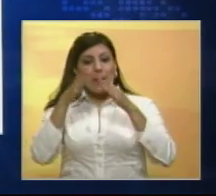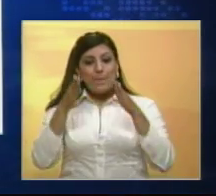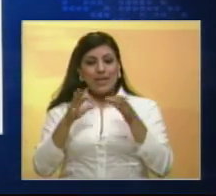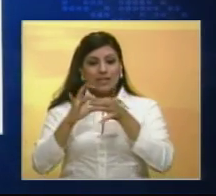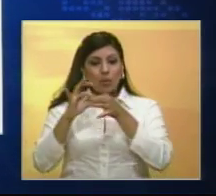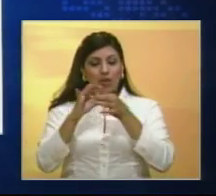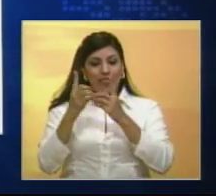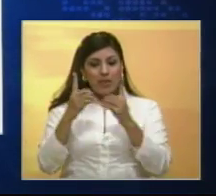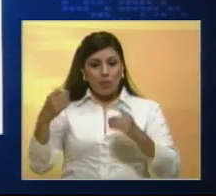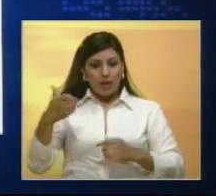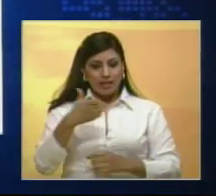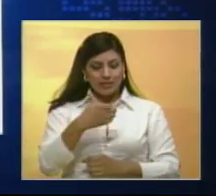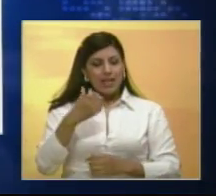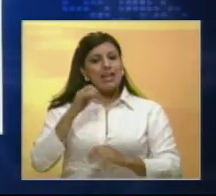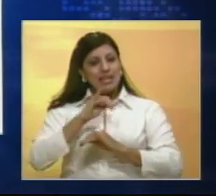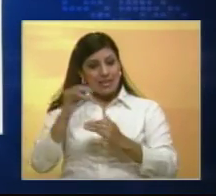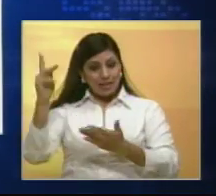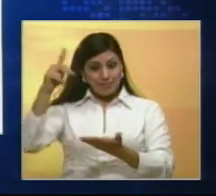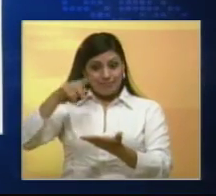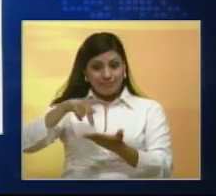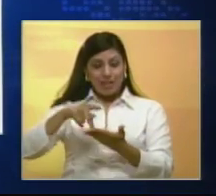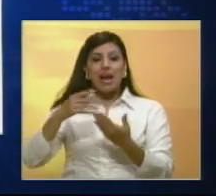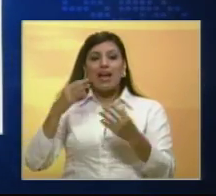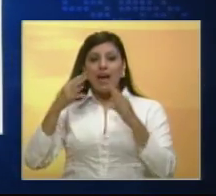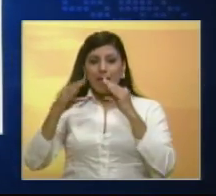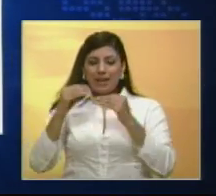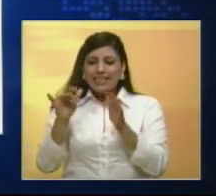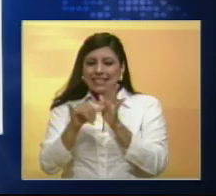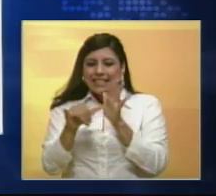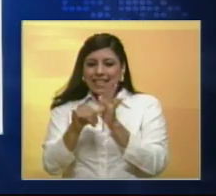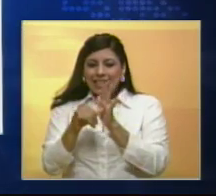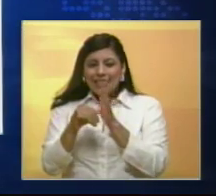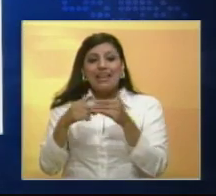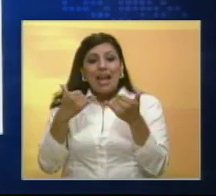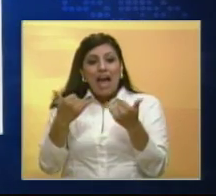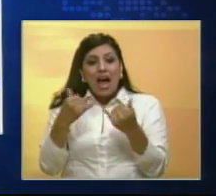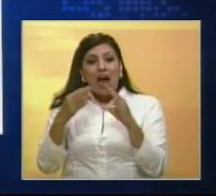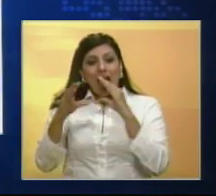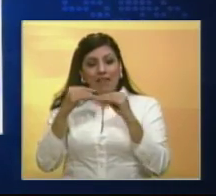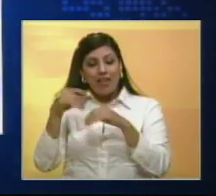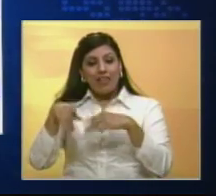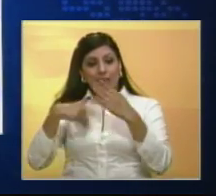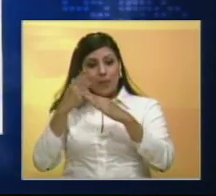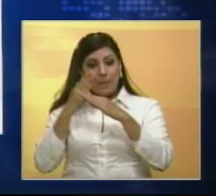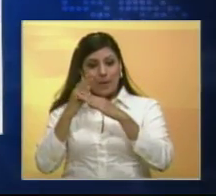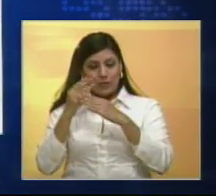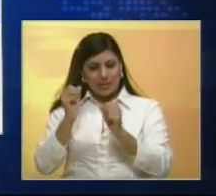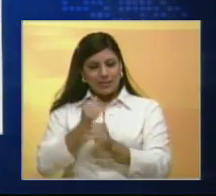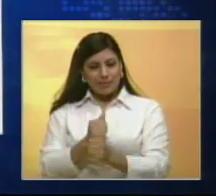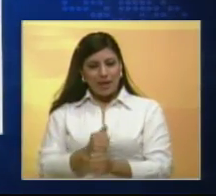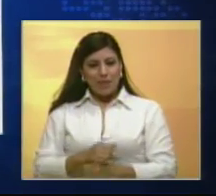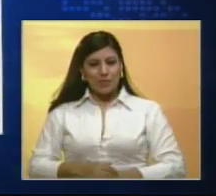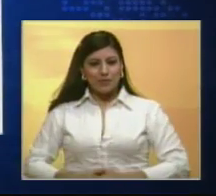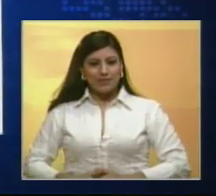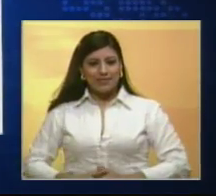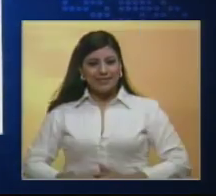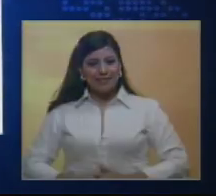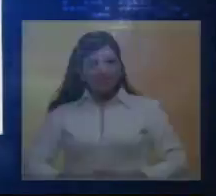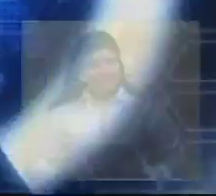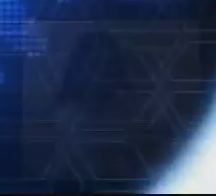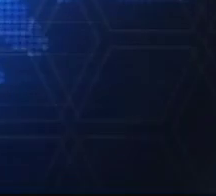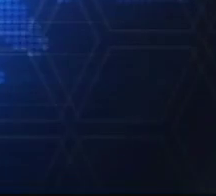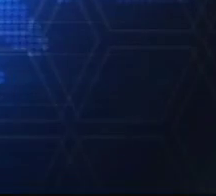de la Unidad Democrática. Ya está aquí en el estudio con nosotros, muy cerquita, y esto va a ser al regreso. Los esperamos.